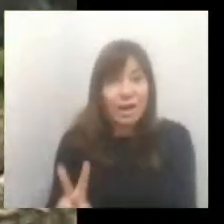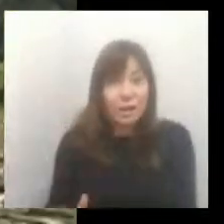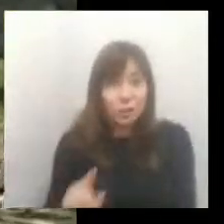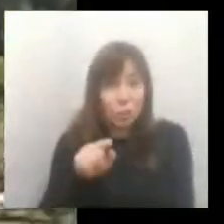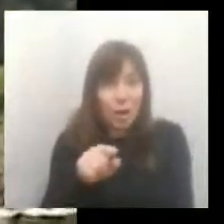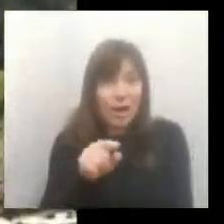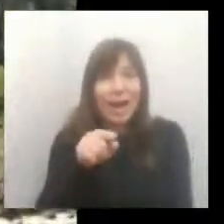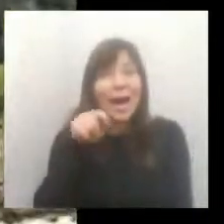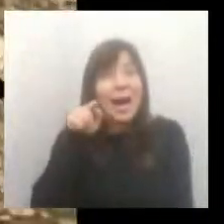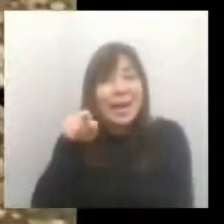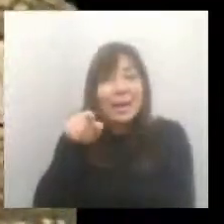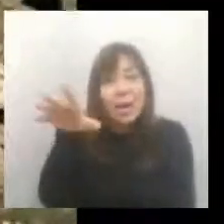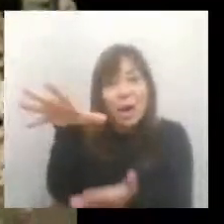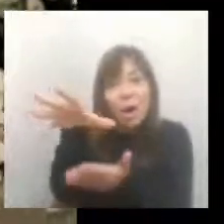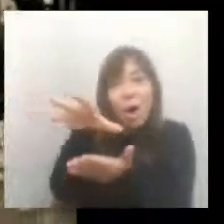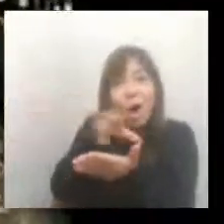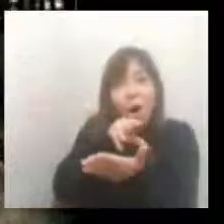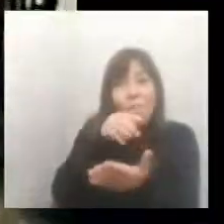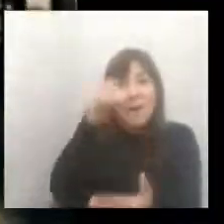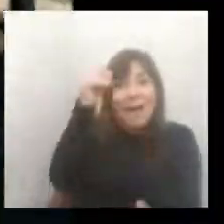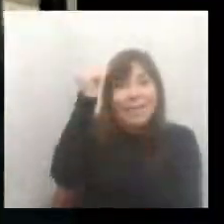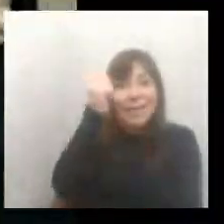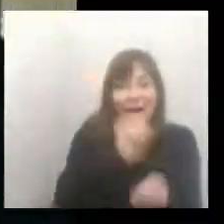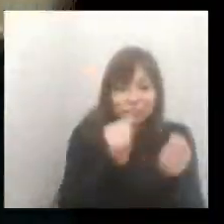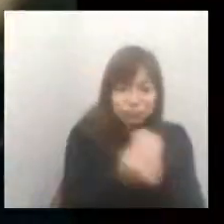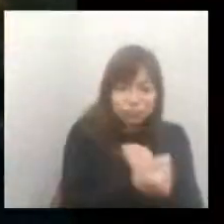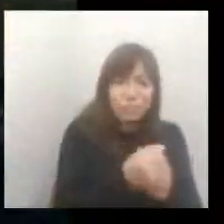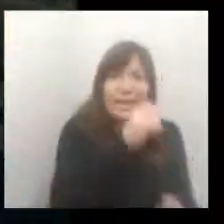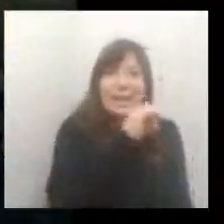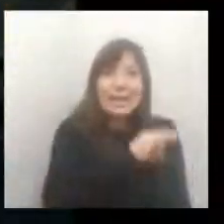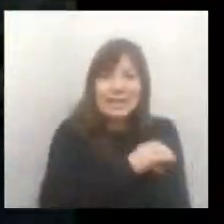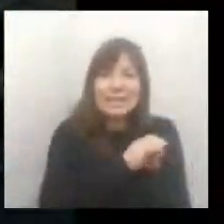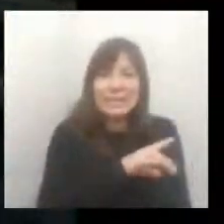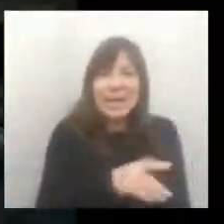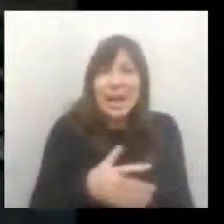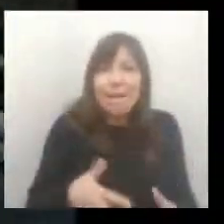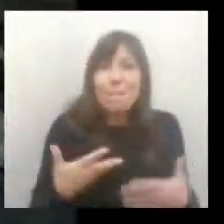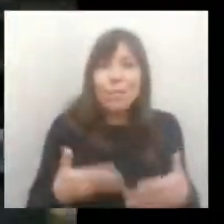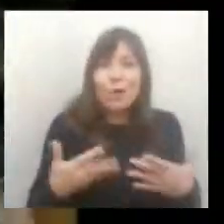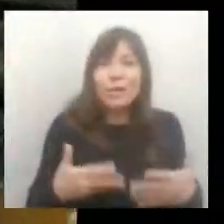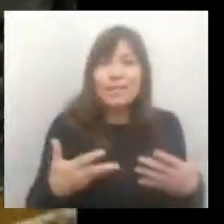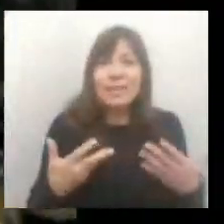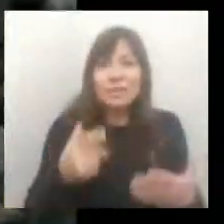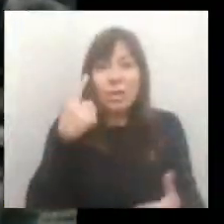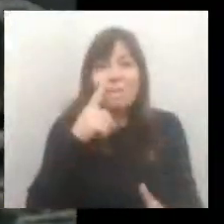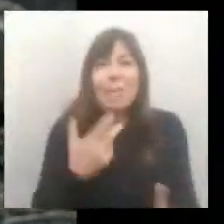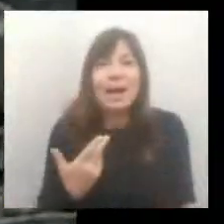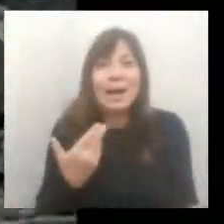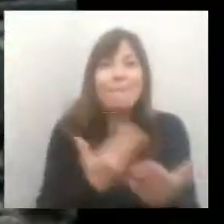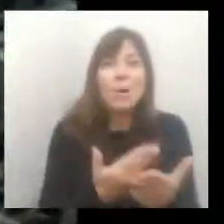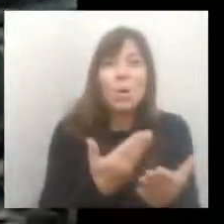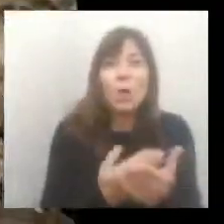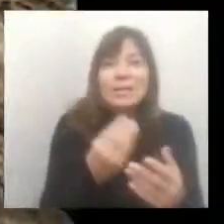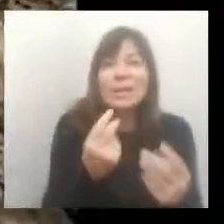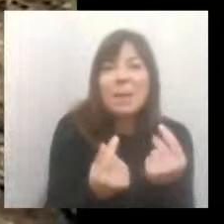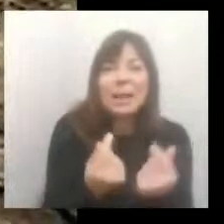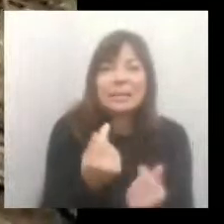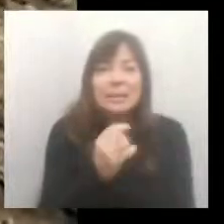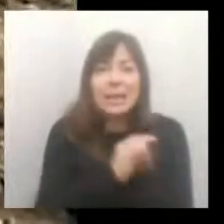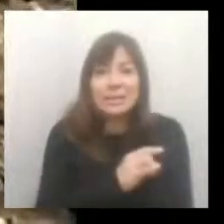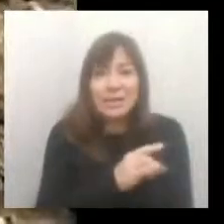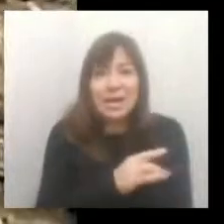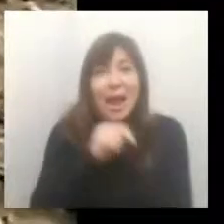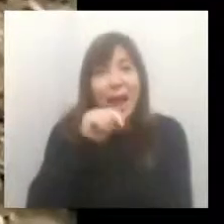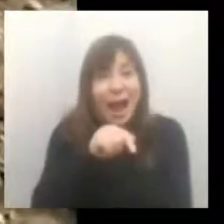visita, obviamente, se sintió muy motivada y quiso tener, obviamente, una propuesta similar acá en Chile. Y a partir de ese